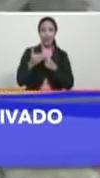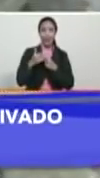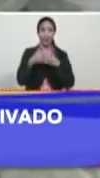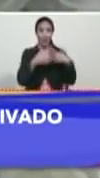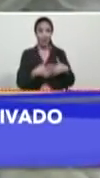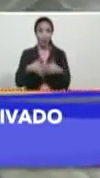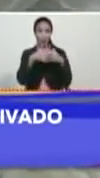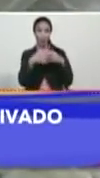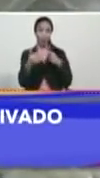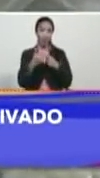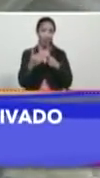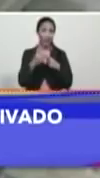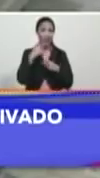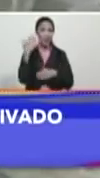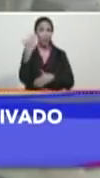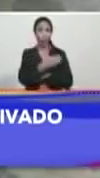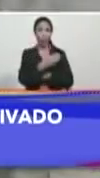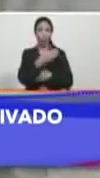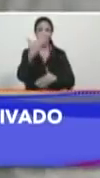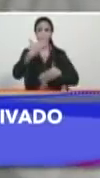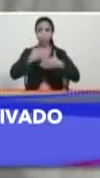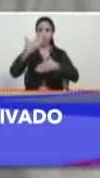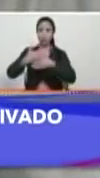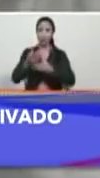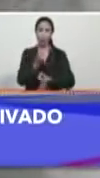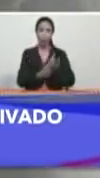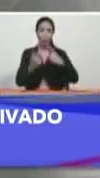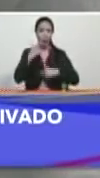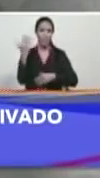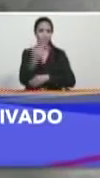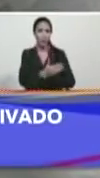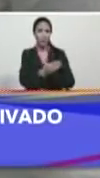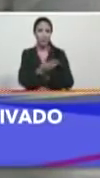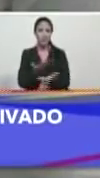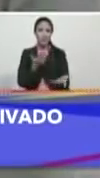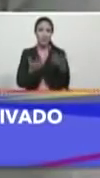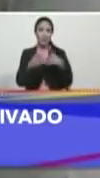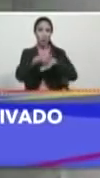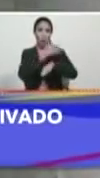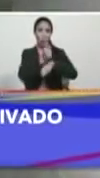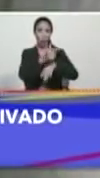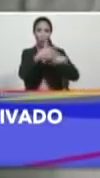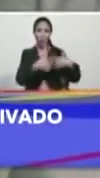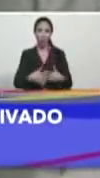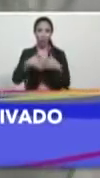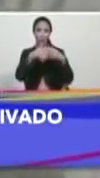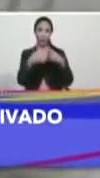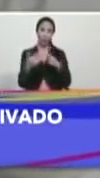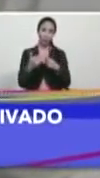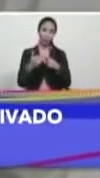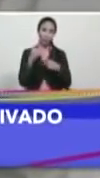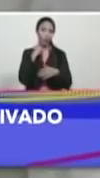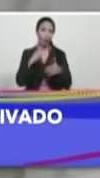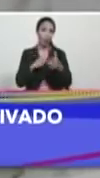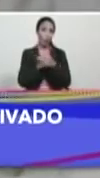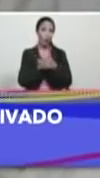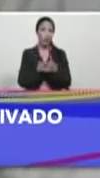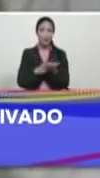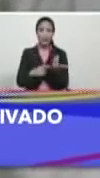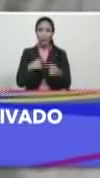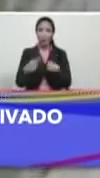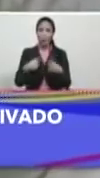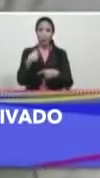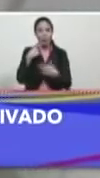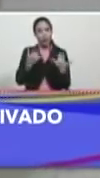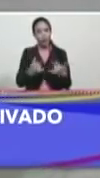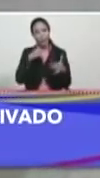imperialistas, pese al bloqueo económico, pese al bloqueo financiero que nos ha agobiado y nos golpea diariamente, seguimos